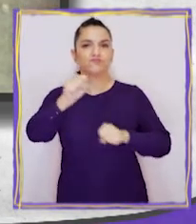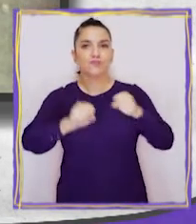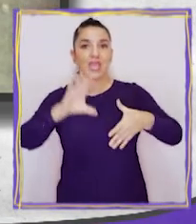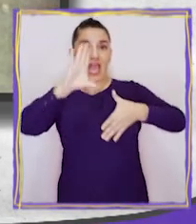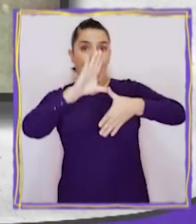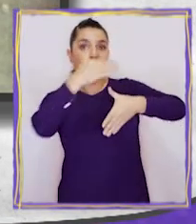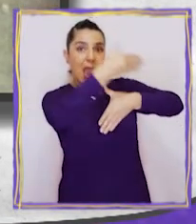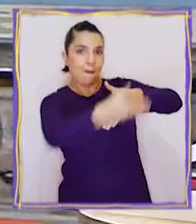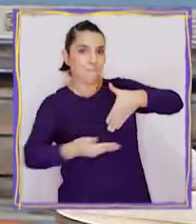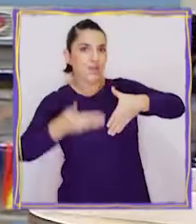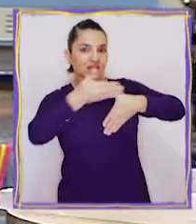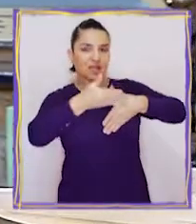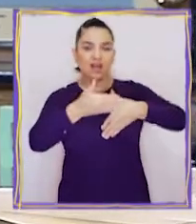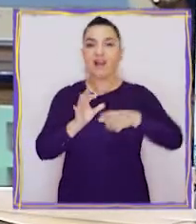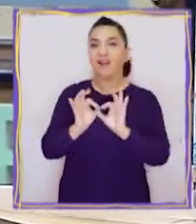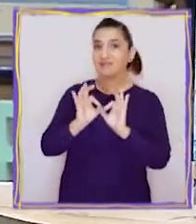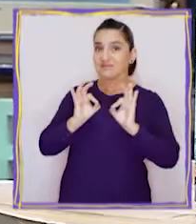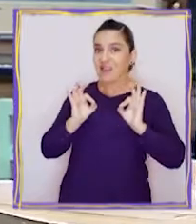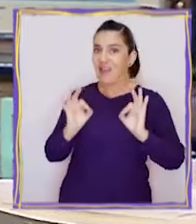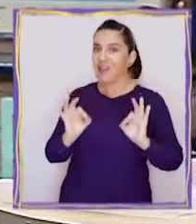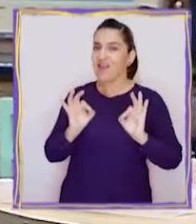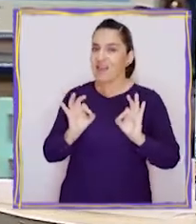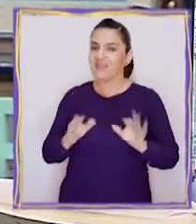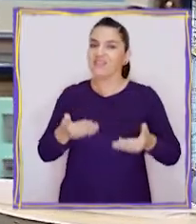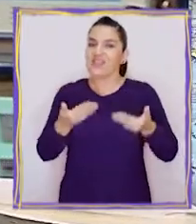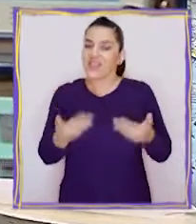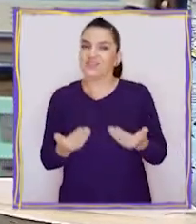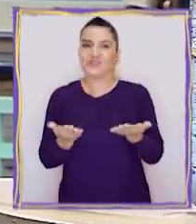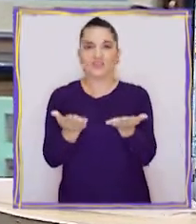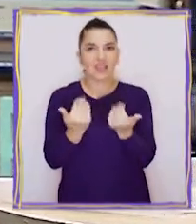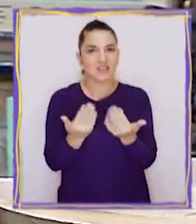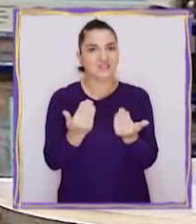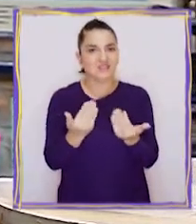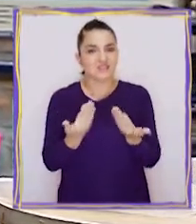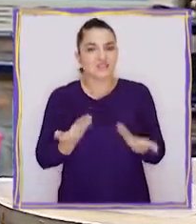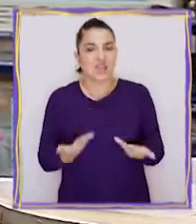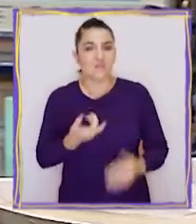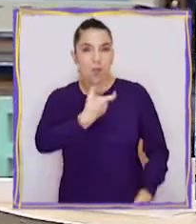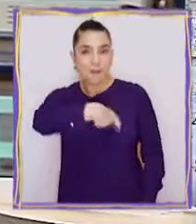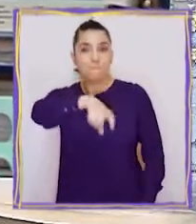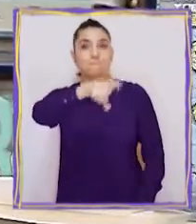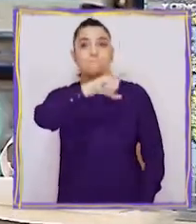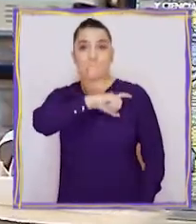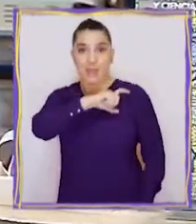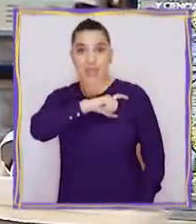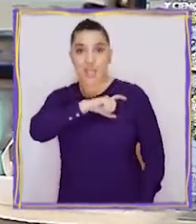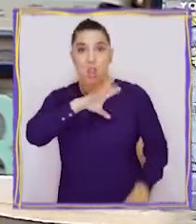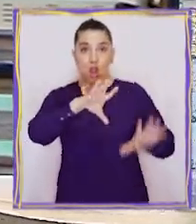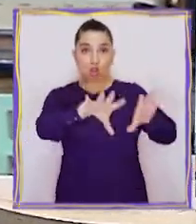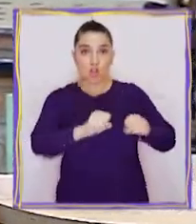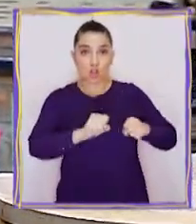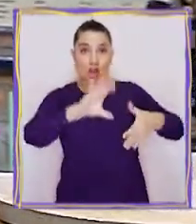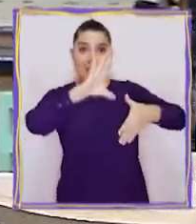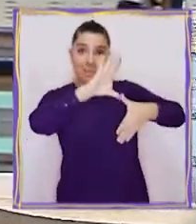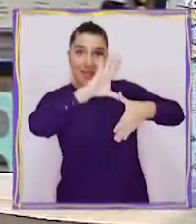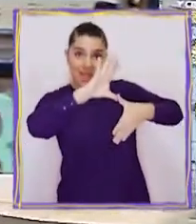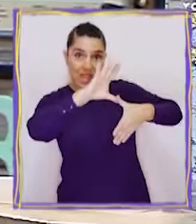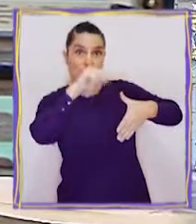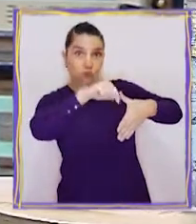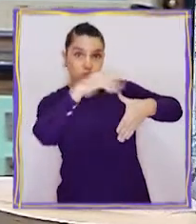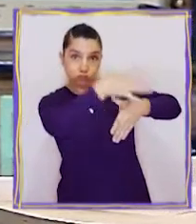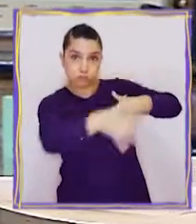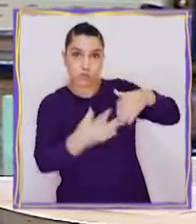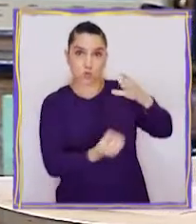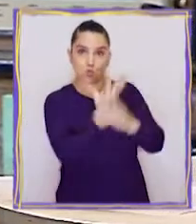territorio americano. ¡Excelente! Esto es lo que necesitábamos. España, al conquistar América, un continente